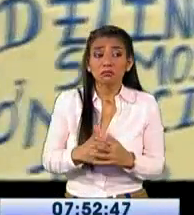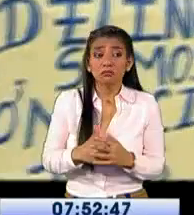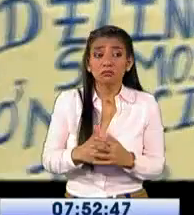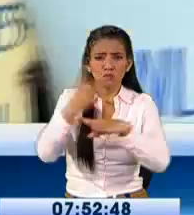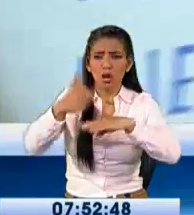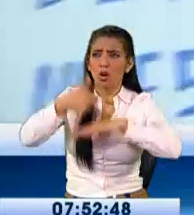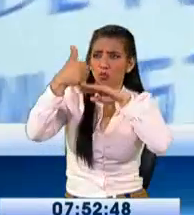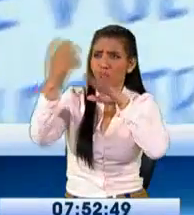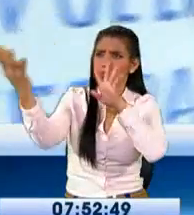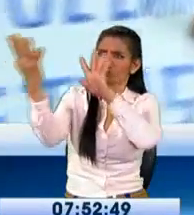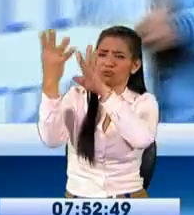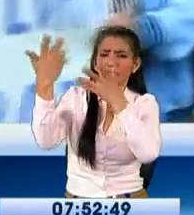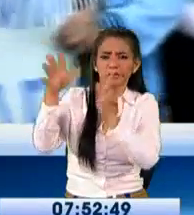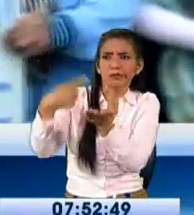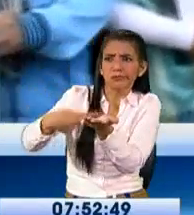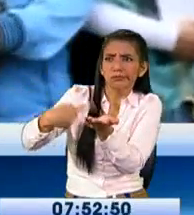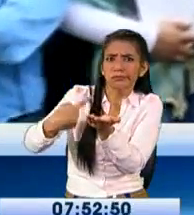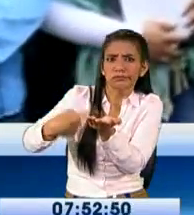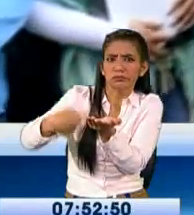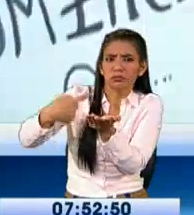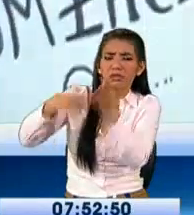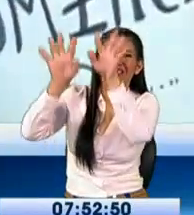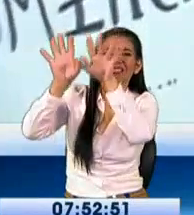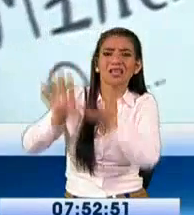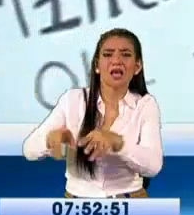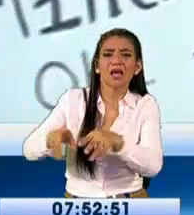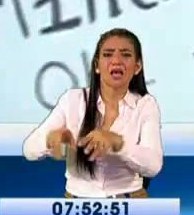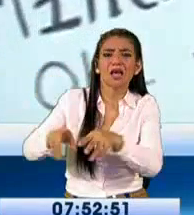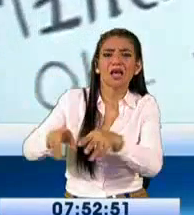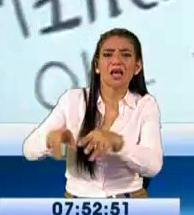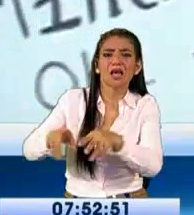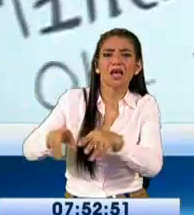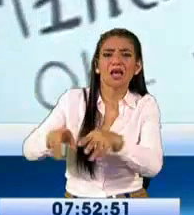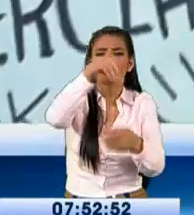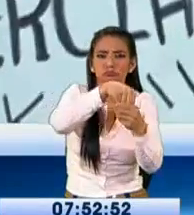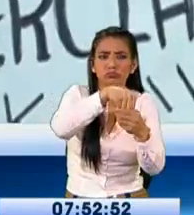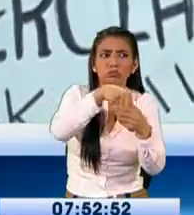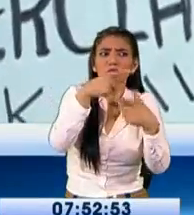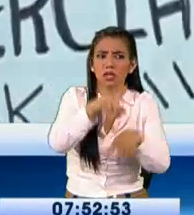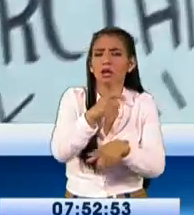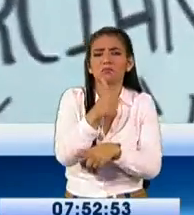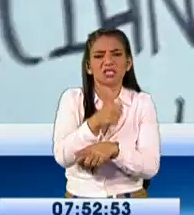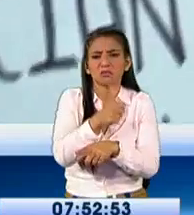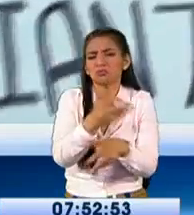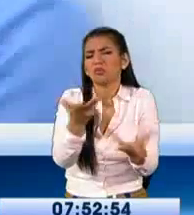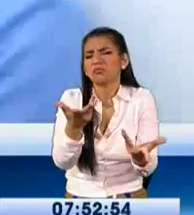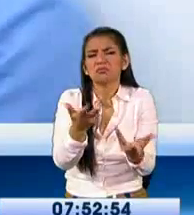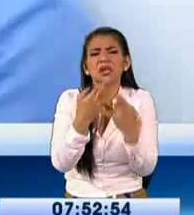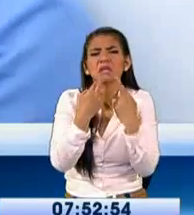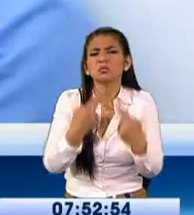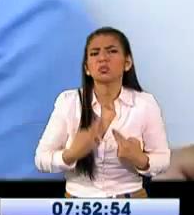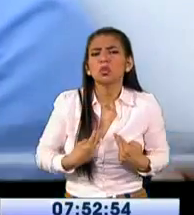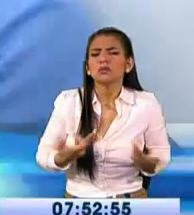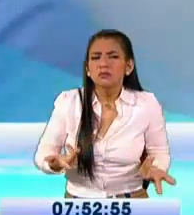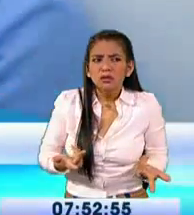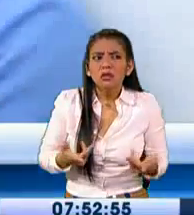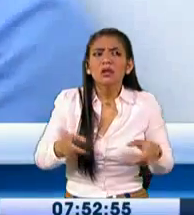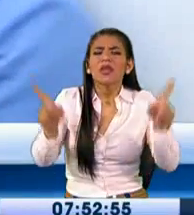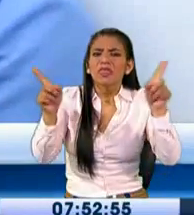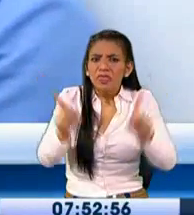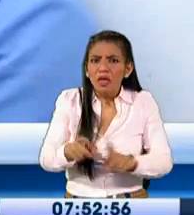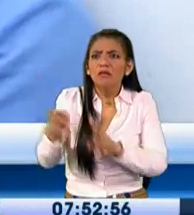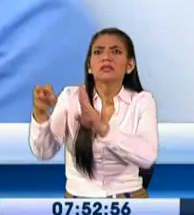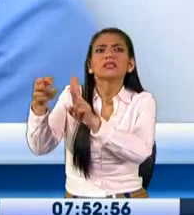las autoridades de la cena y los dirigentes tanto locales como provinciales sacaron sus propias conclusiones un intenso claro